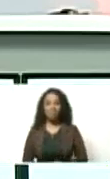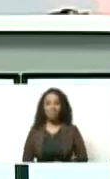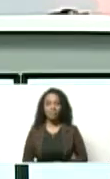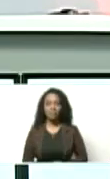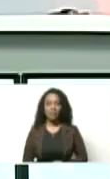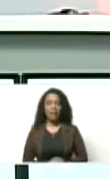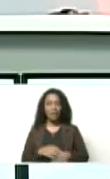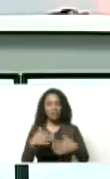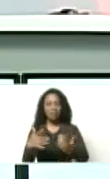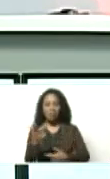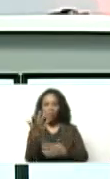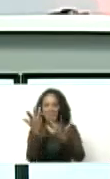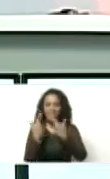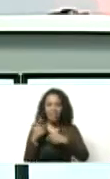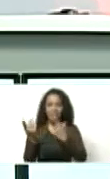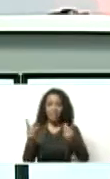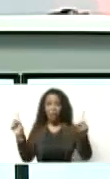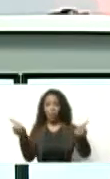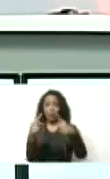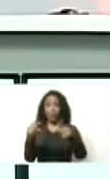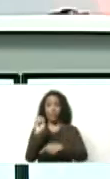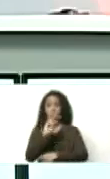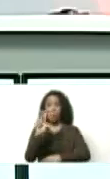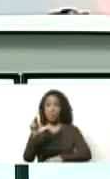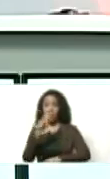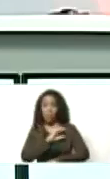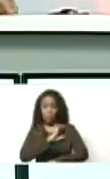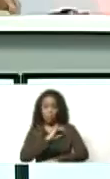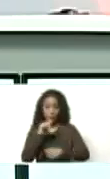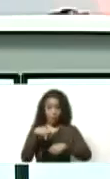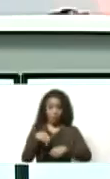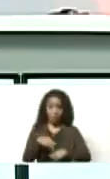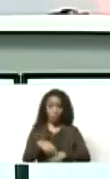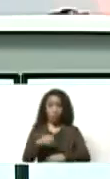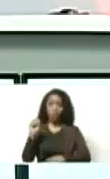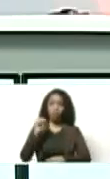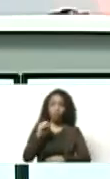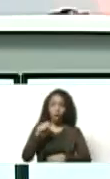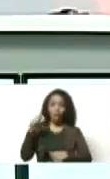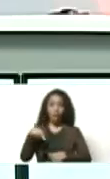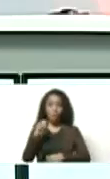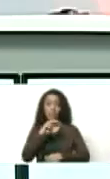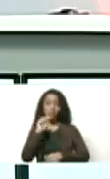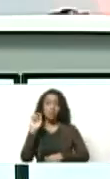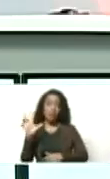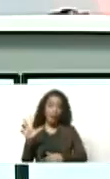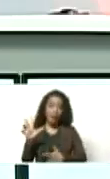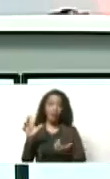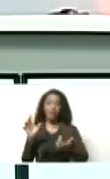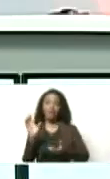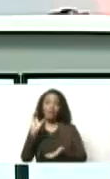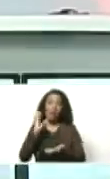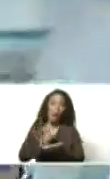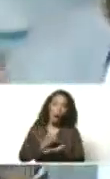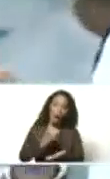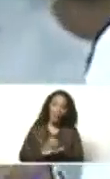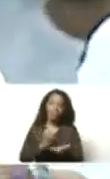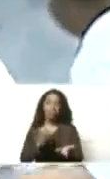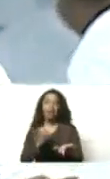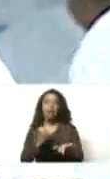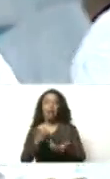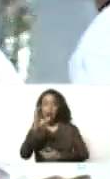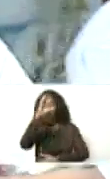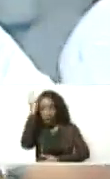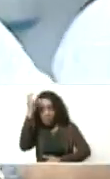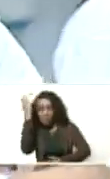me dice? ¿La orquesta es del 23? Sí, parte 23, parte de los frailes, parte de Caricuao. ¿Tú eres